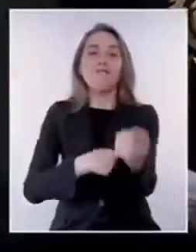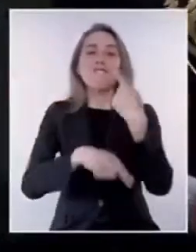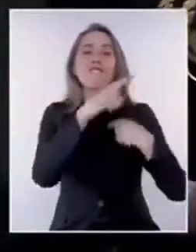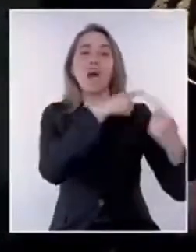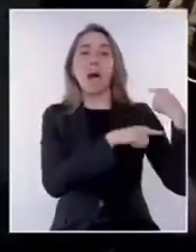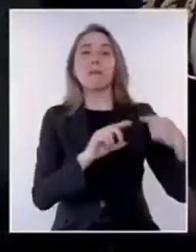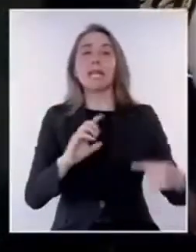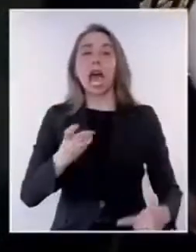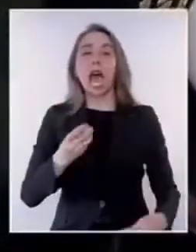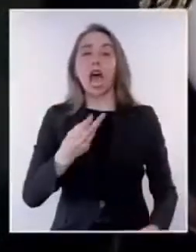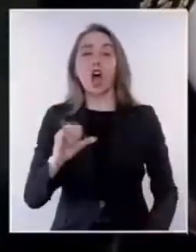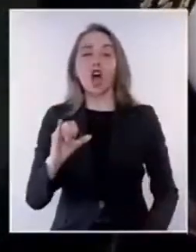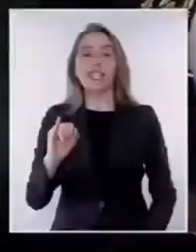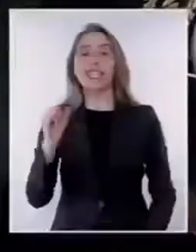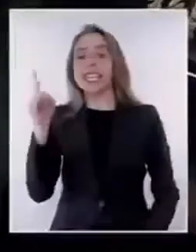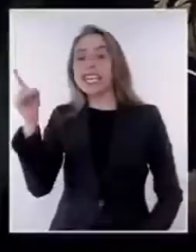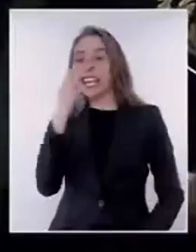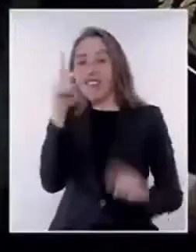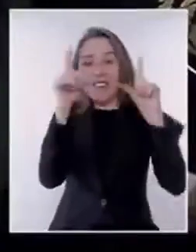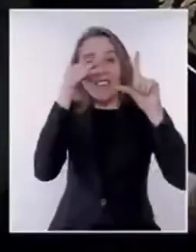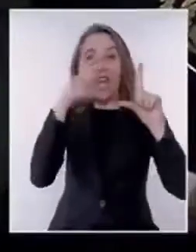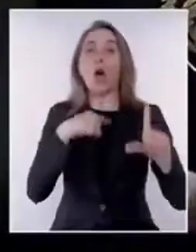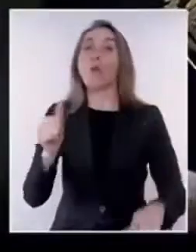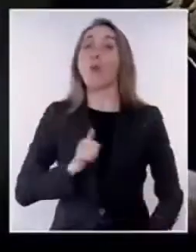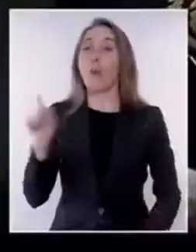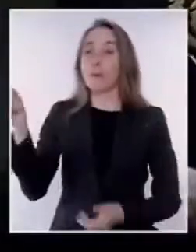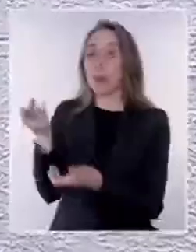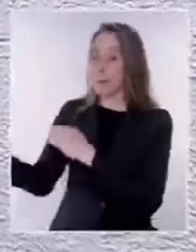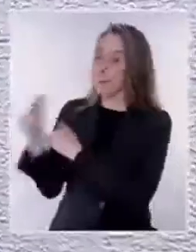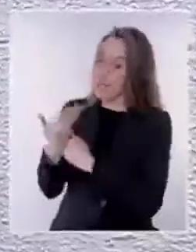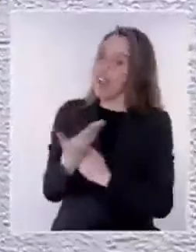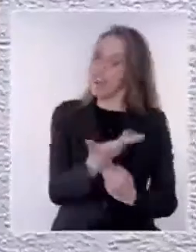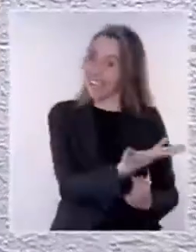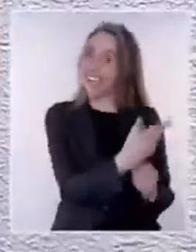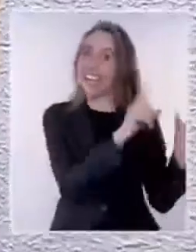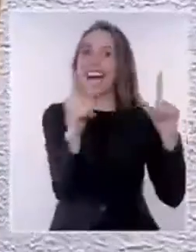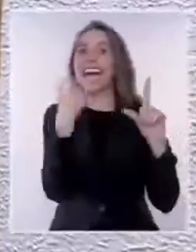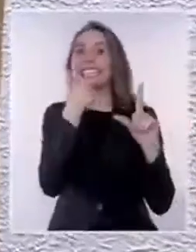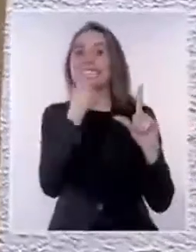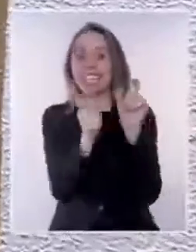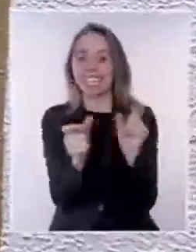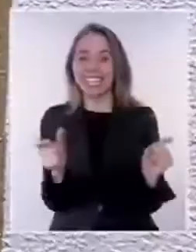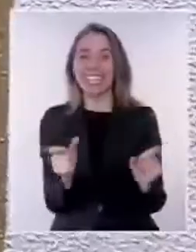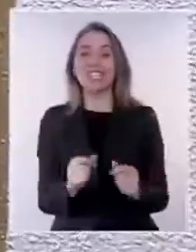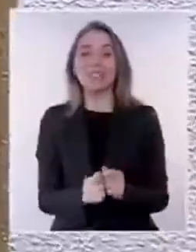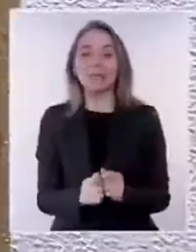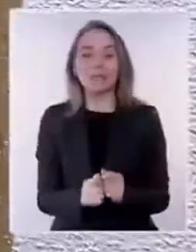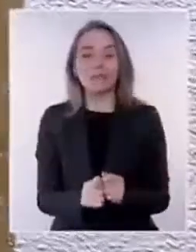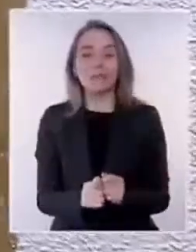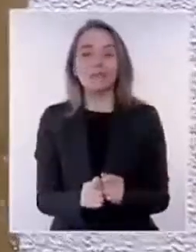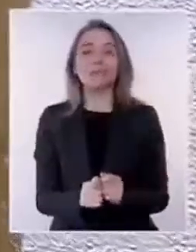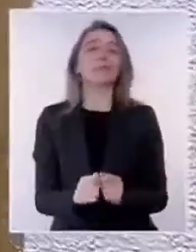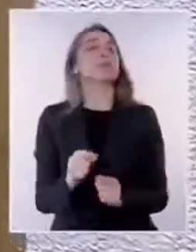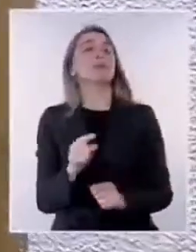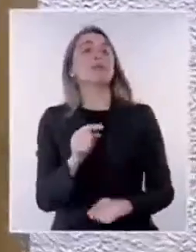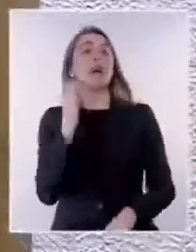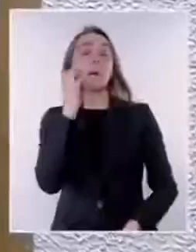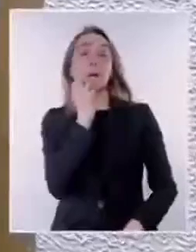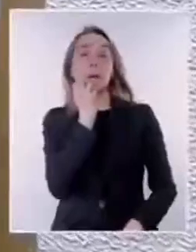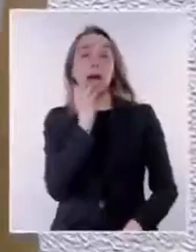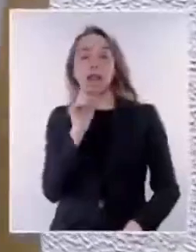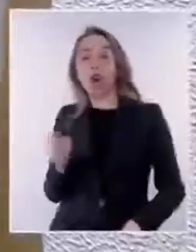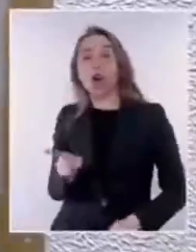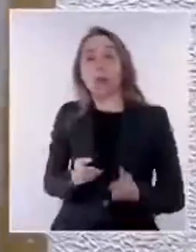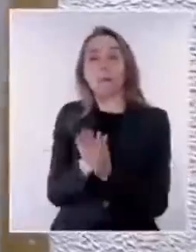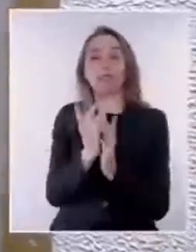que aquí cumplo. Si me está viendo, ahí estoy, aquí estamos. Contador de la Esmeralda, bueno, recibe las primeras órdenes de Prat cuando ya se declara